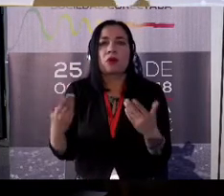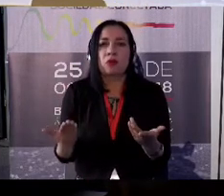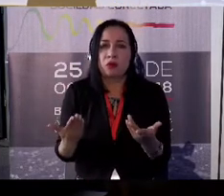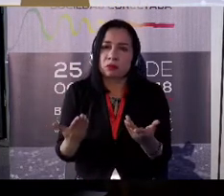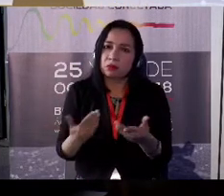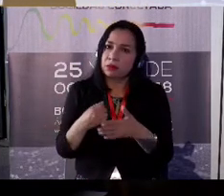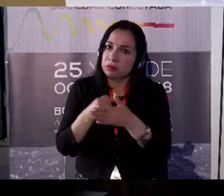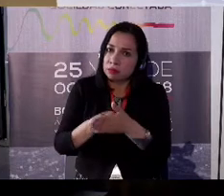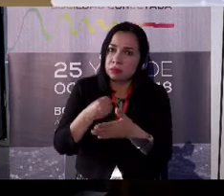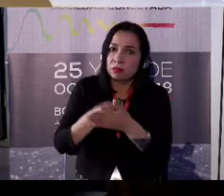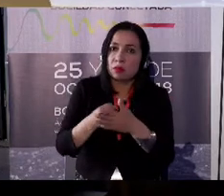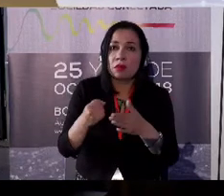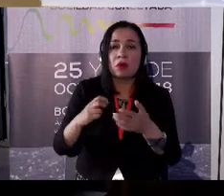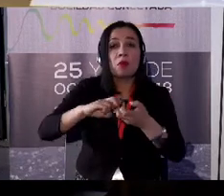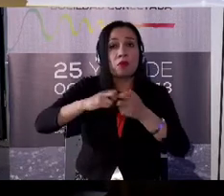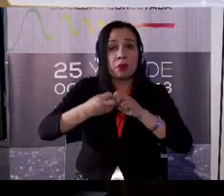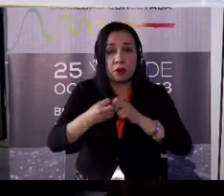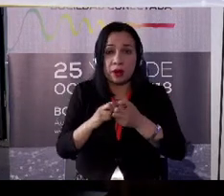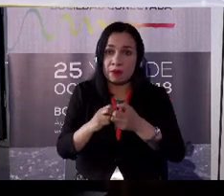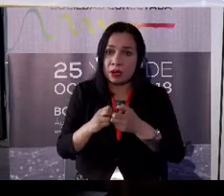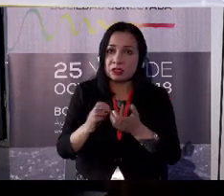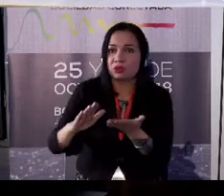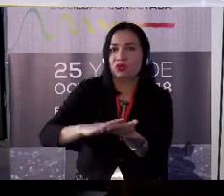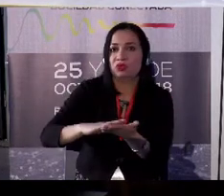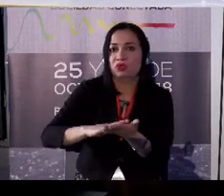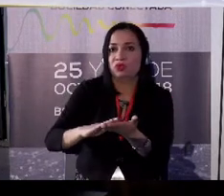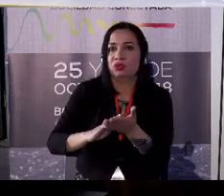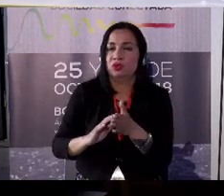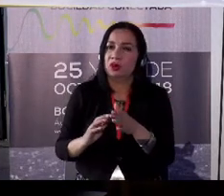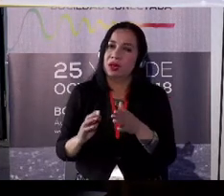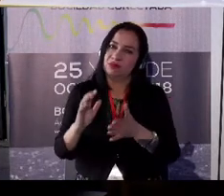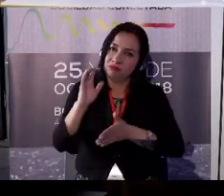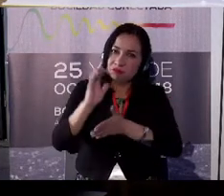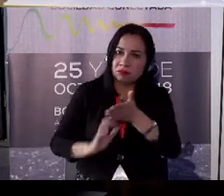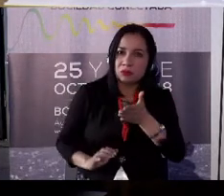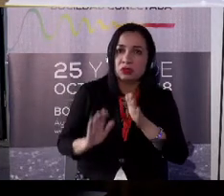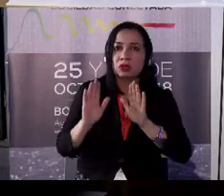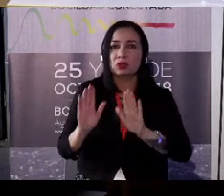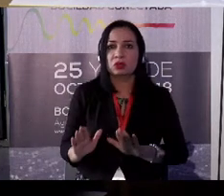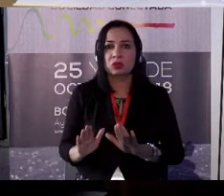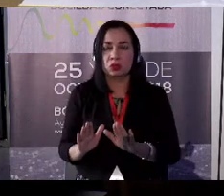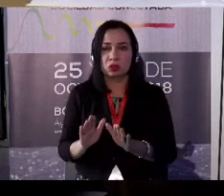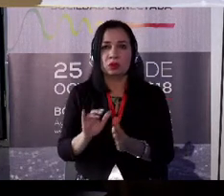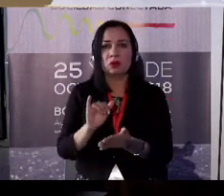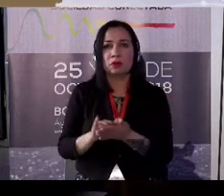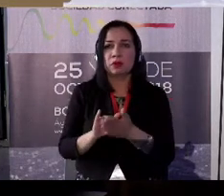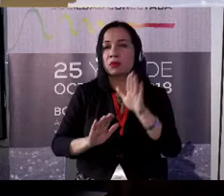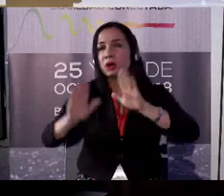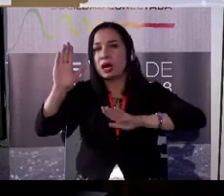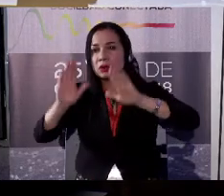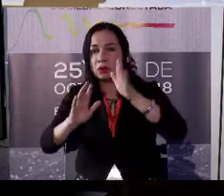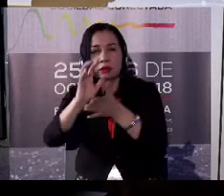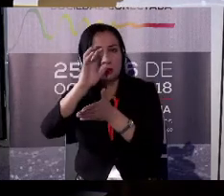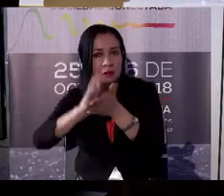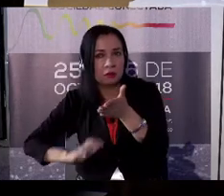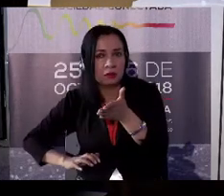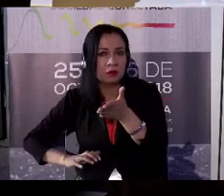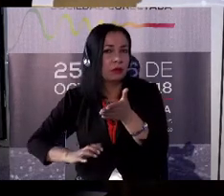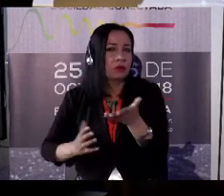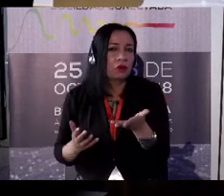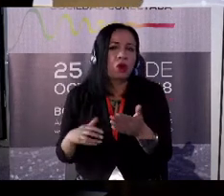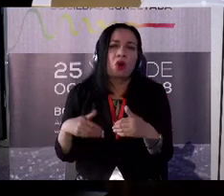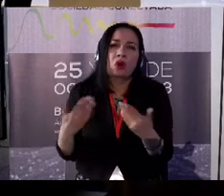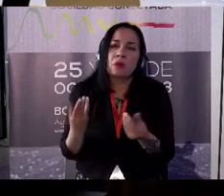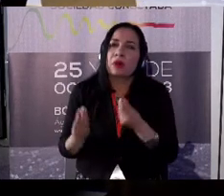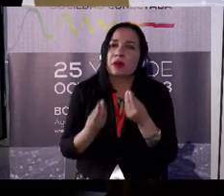tratar de abordar ese problema y eliminarlo hasta cierto punto. En las subastas aquí también se ha eliminado, haciendo que